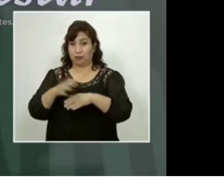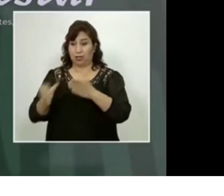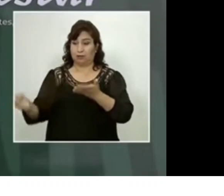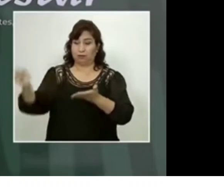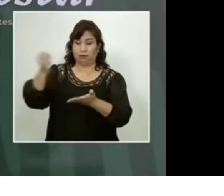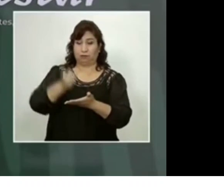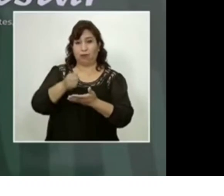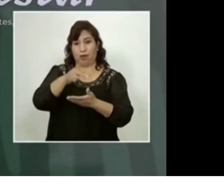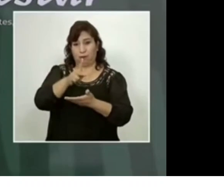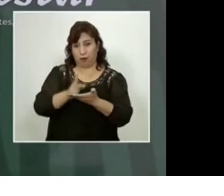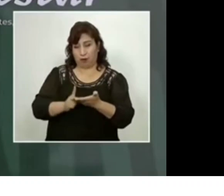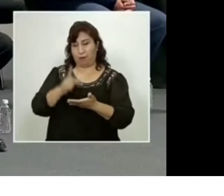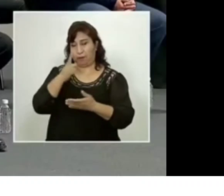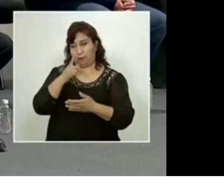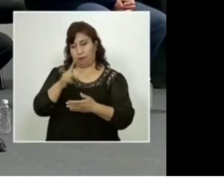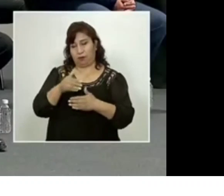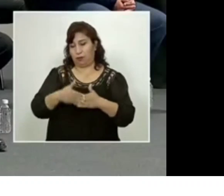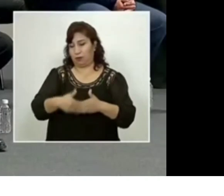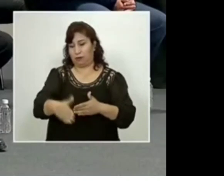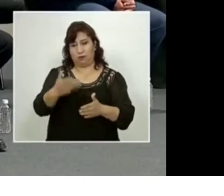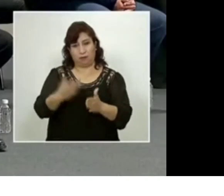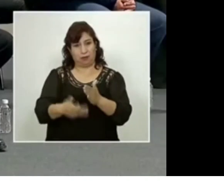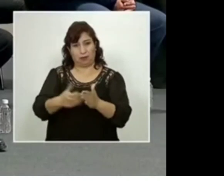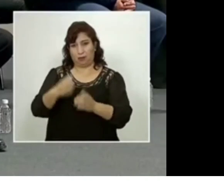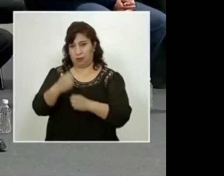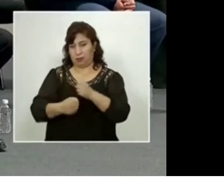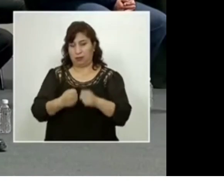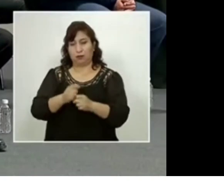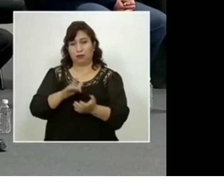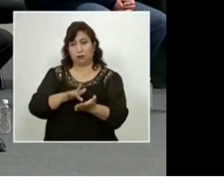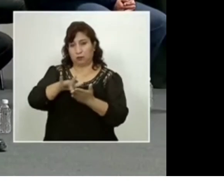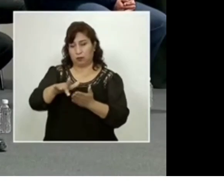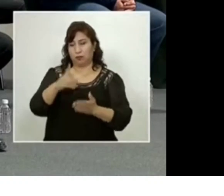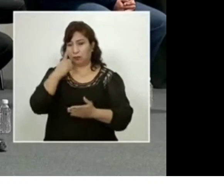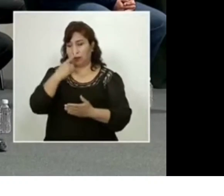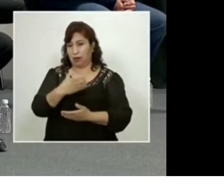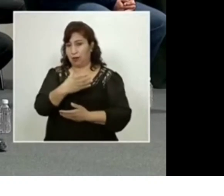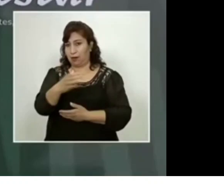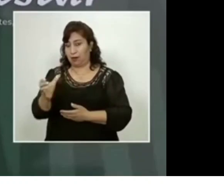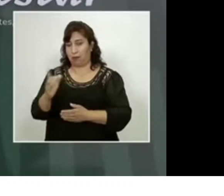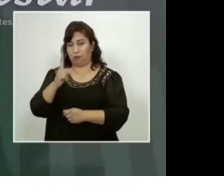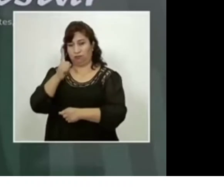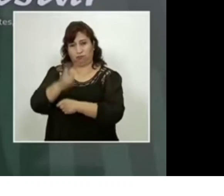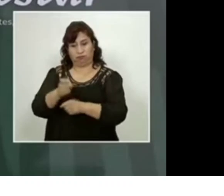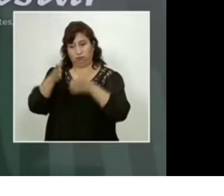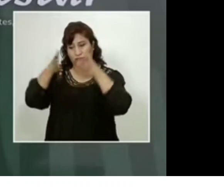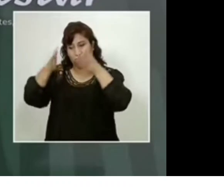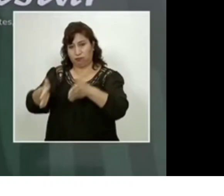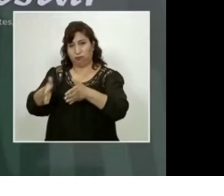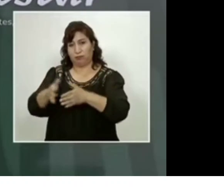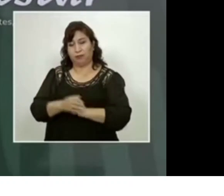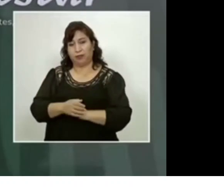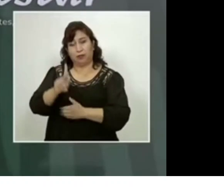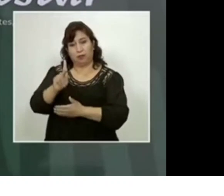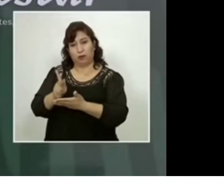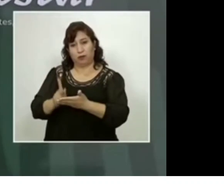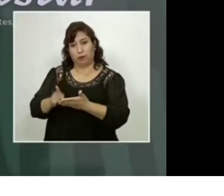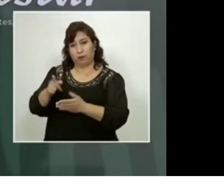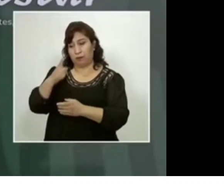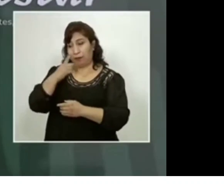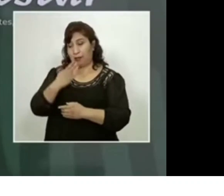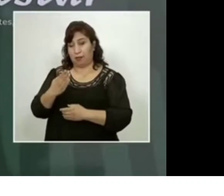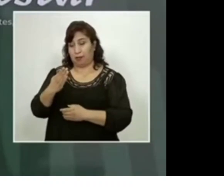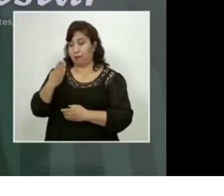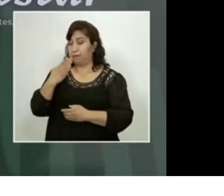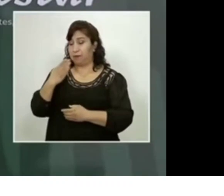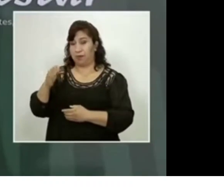resta del año. Los apoyos para el fortalecimiento del campo son una prioridad. En el programa Producción para el Bienestar